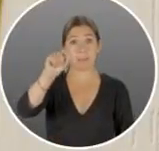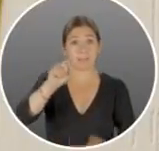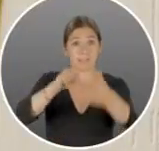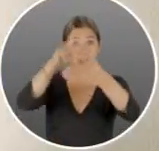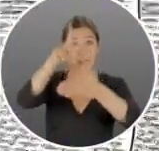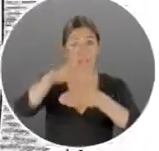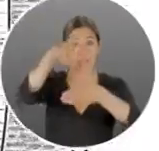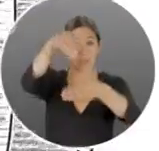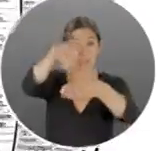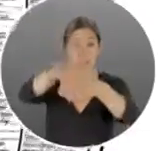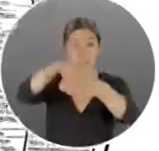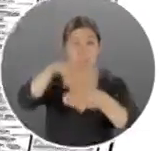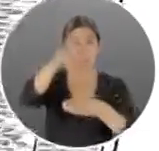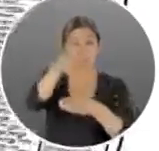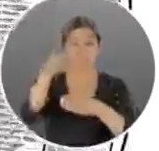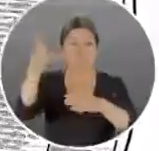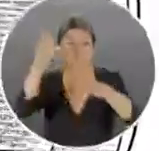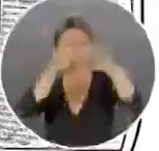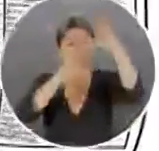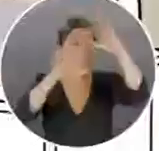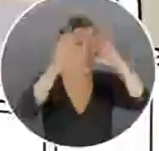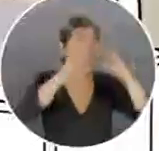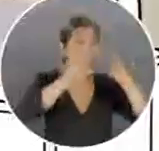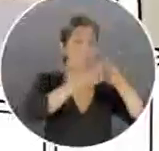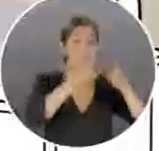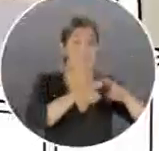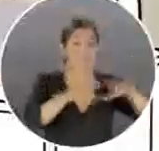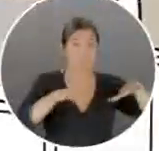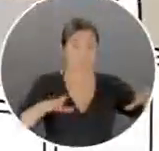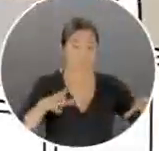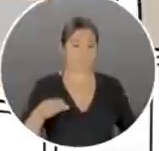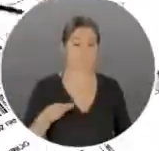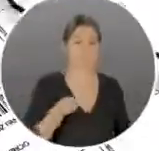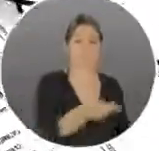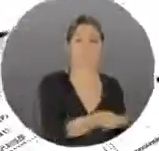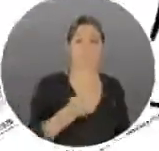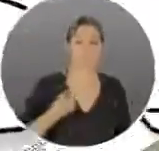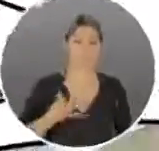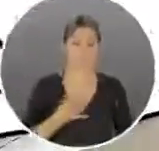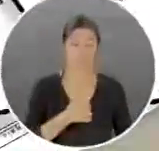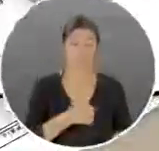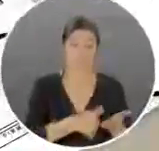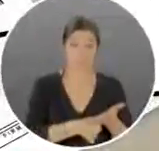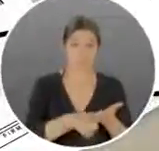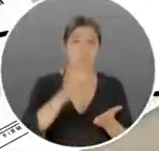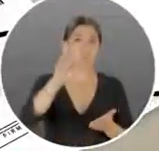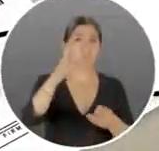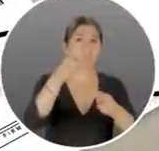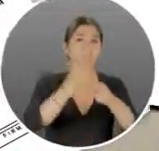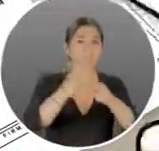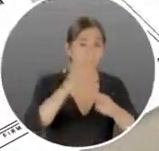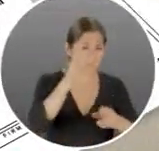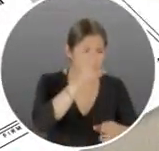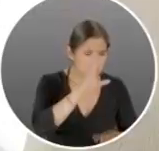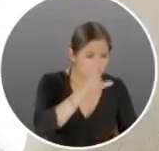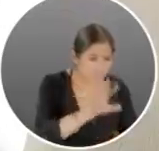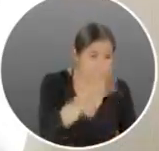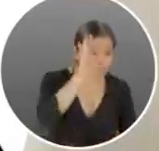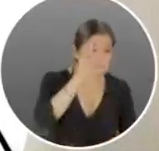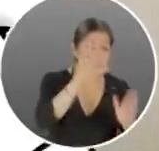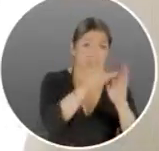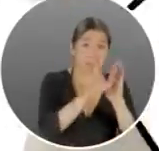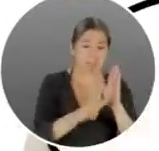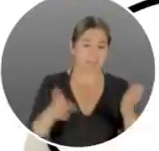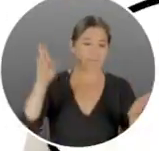Para votar este 20 de septiembre, busca el número de tu mesa. Entrega tu cédula de identidad. Una vez verificado tu nombre en la lista de habilitados,